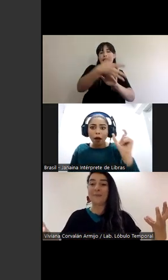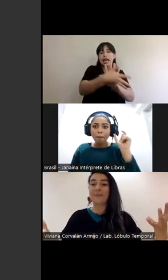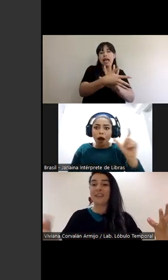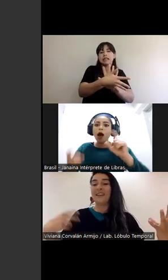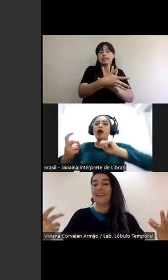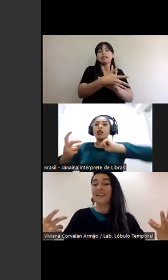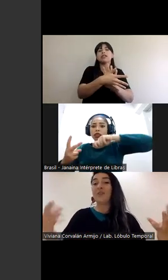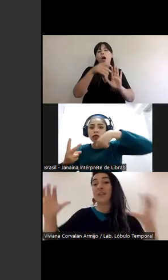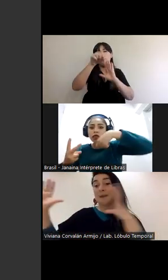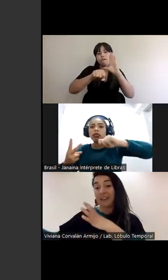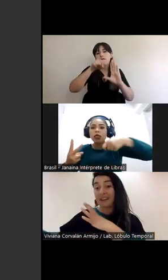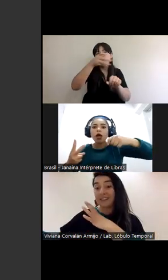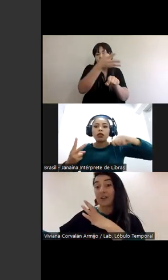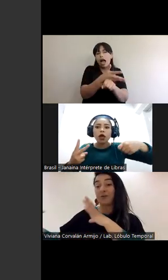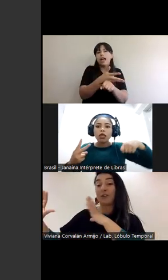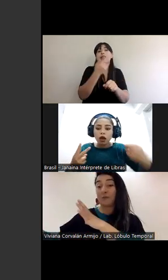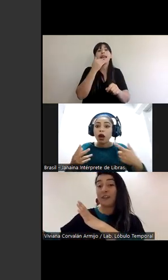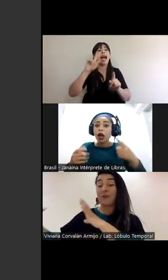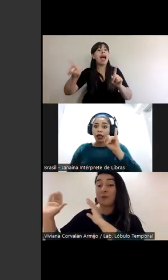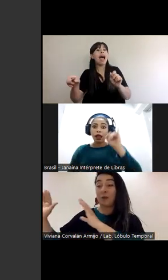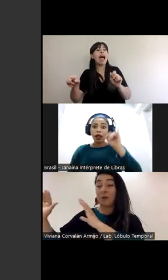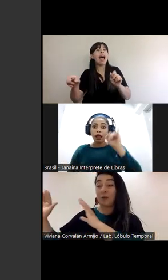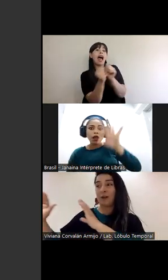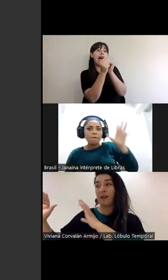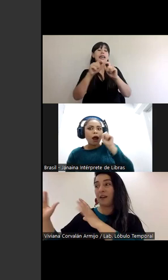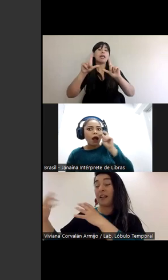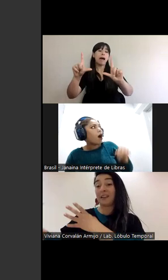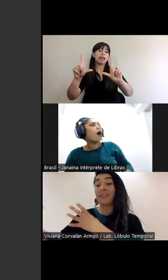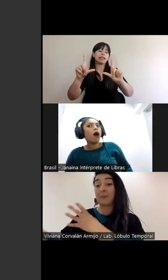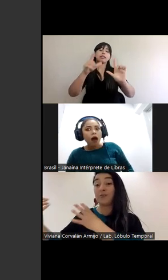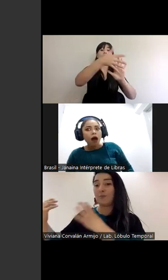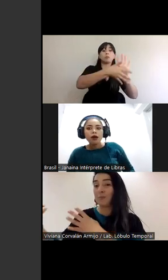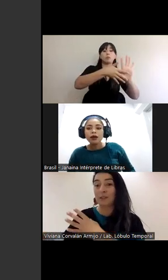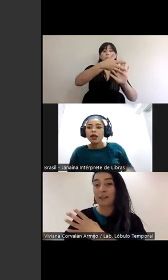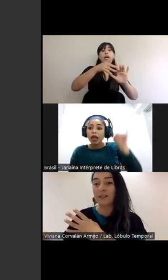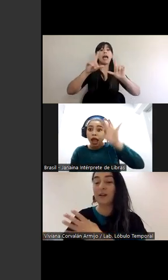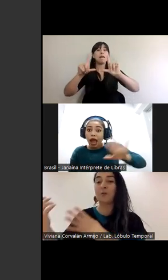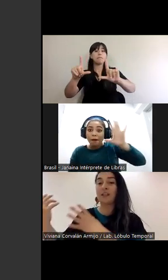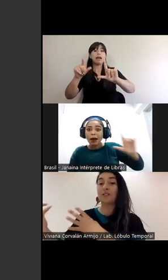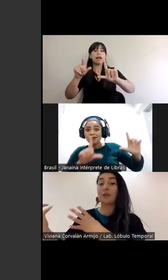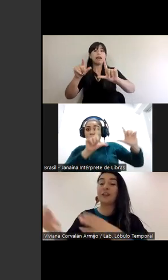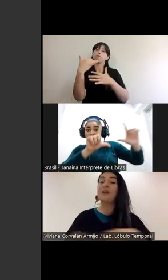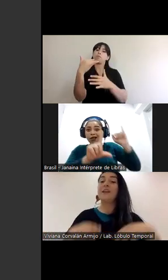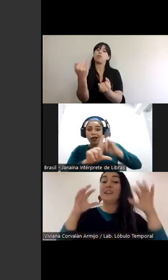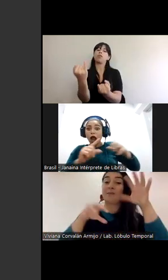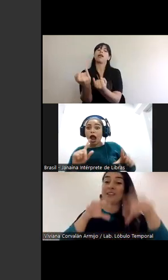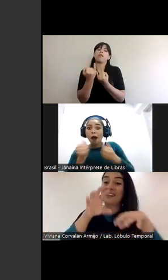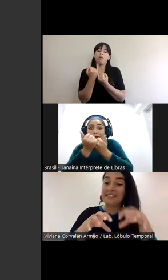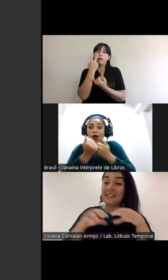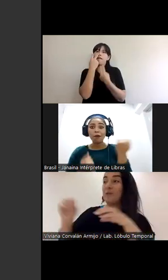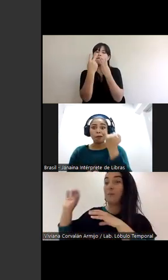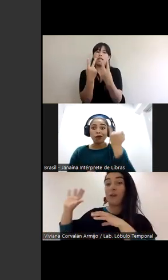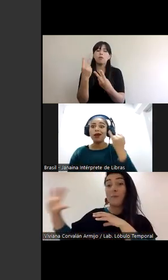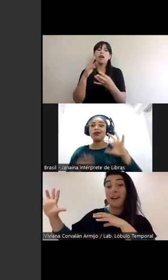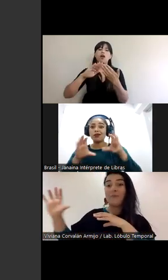video y con imágenes, con la fotografía, la imagen de apoyo es muy importante dentro de la comunidad sorda. Ella muestra la